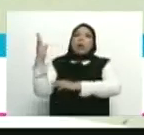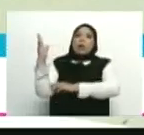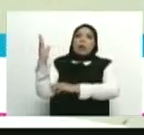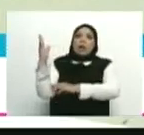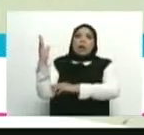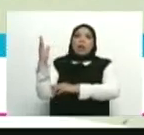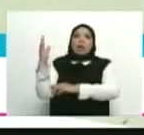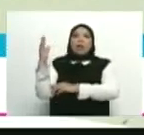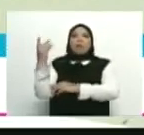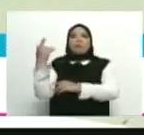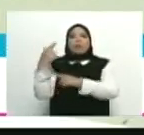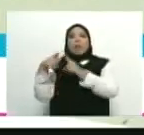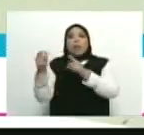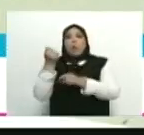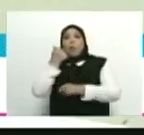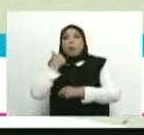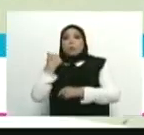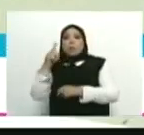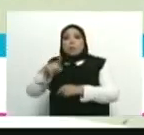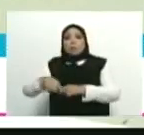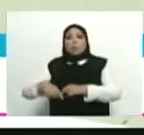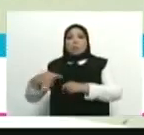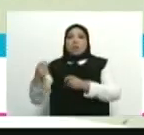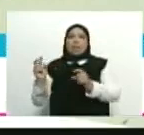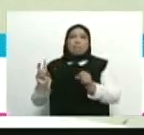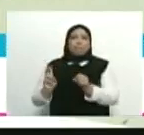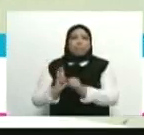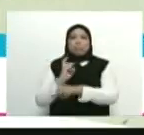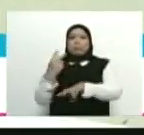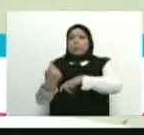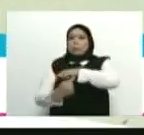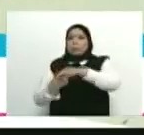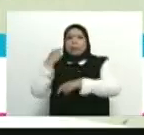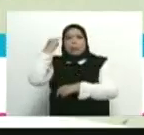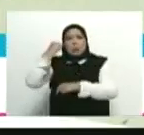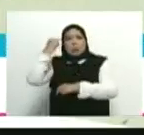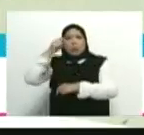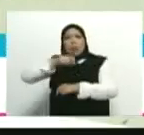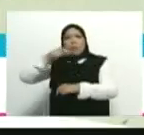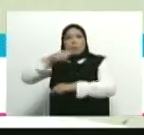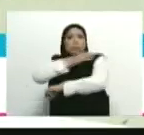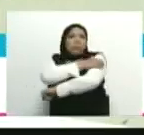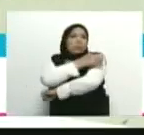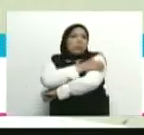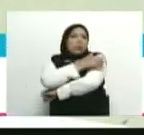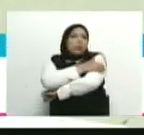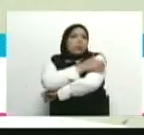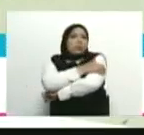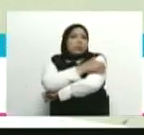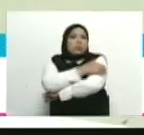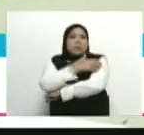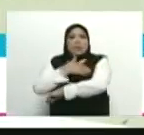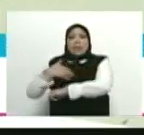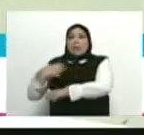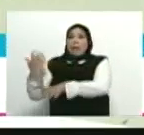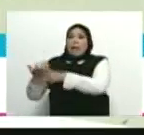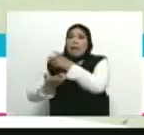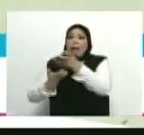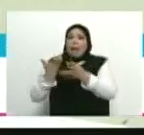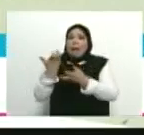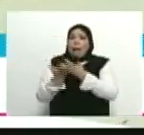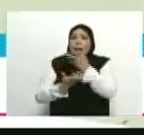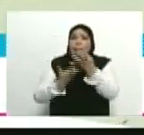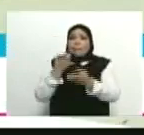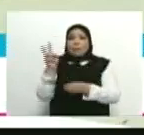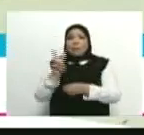La violencia y la locura se apoderó de toda esa derecha, de toda esa oposición. Querían quemar el país,